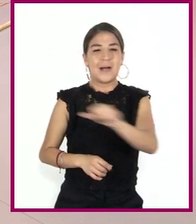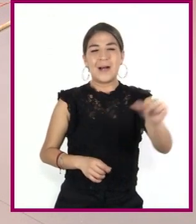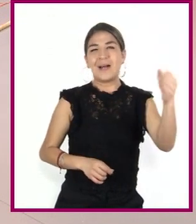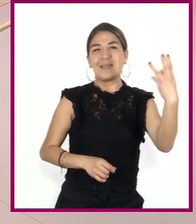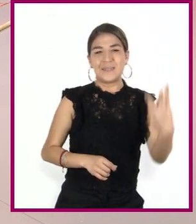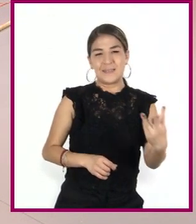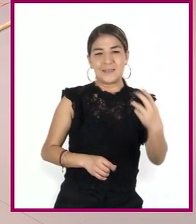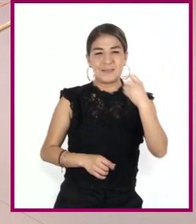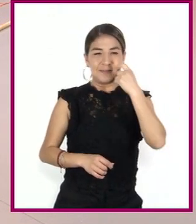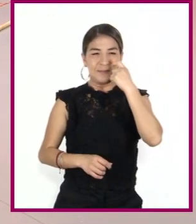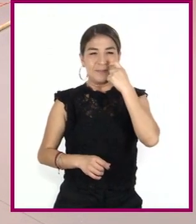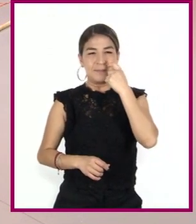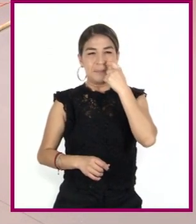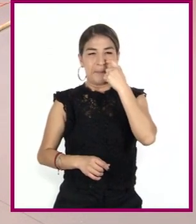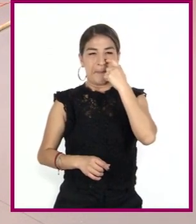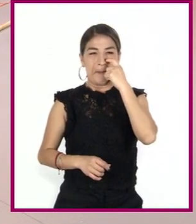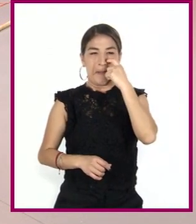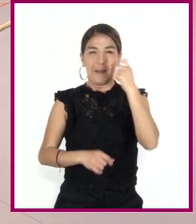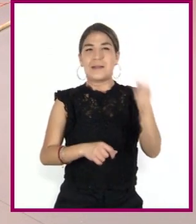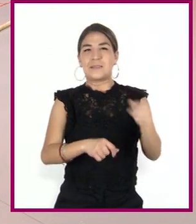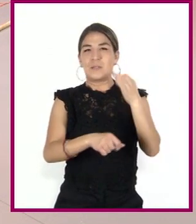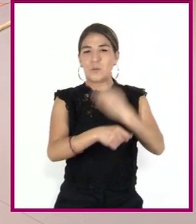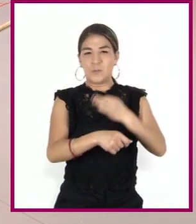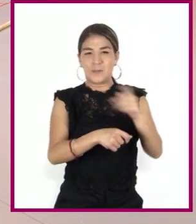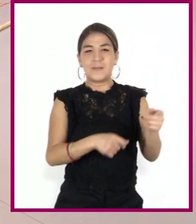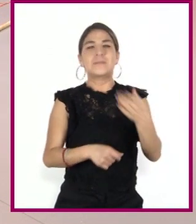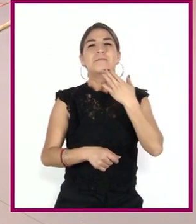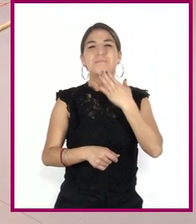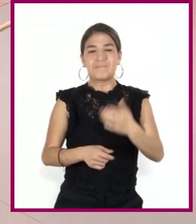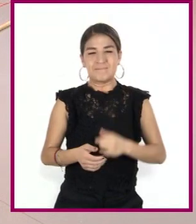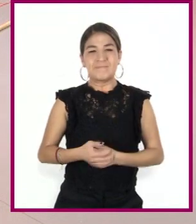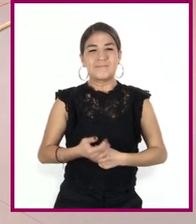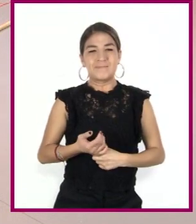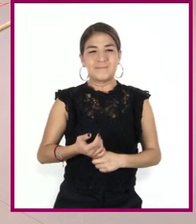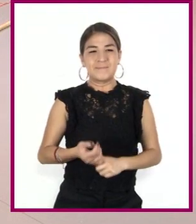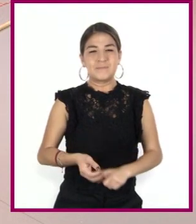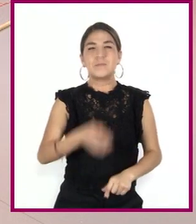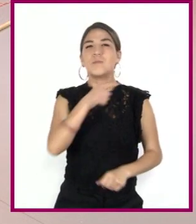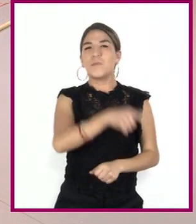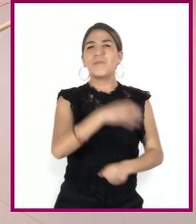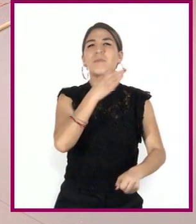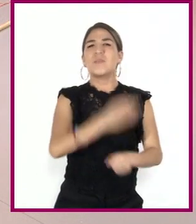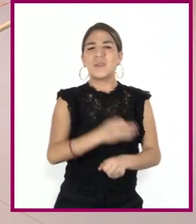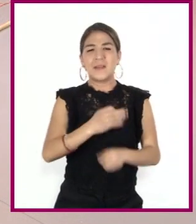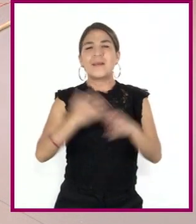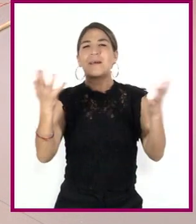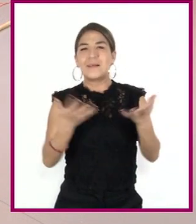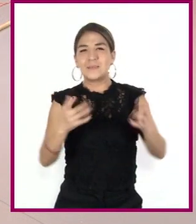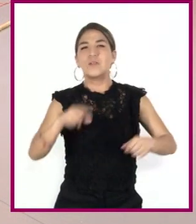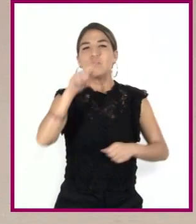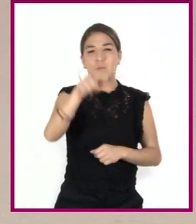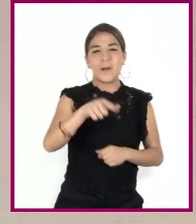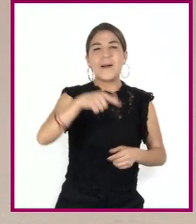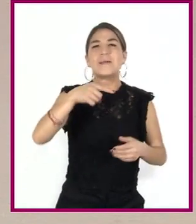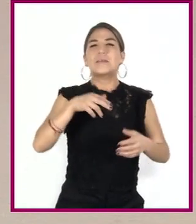3, que es esta. Muy bien. ¿Y aquí qué vamos a hacer? Van a avanzar